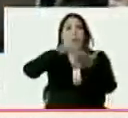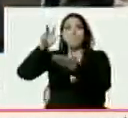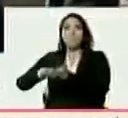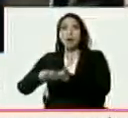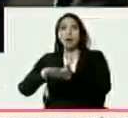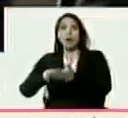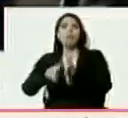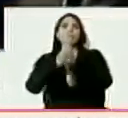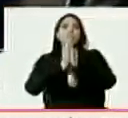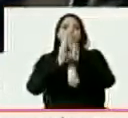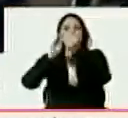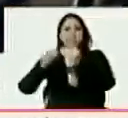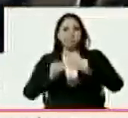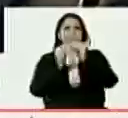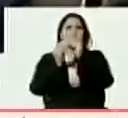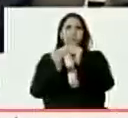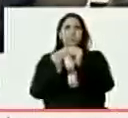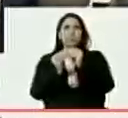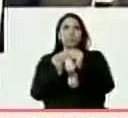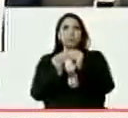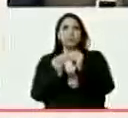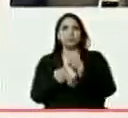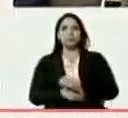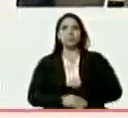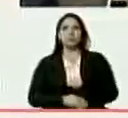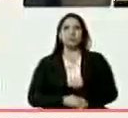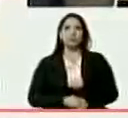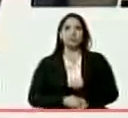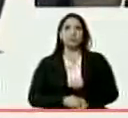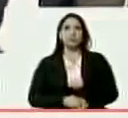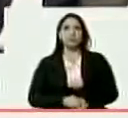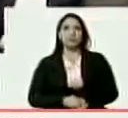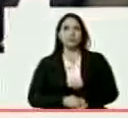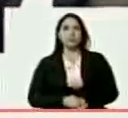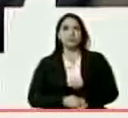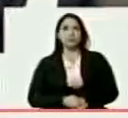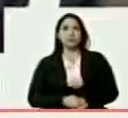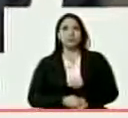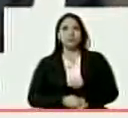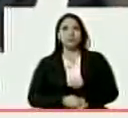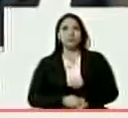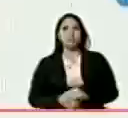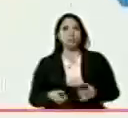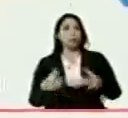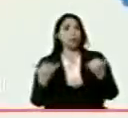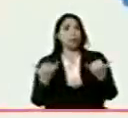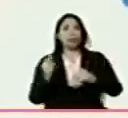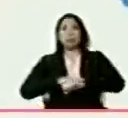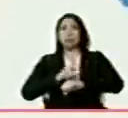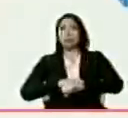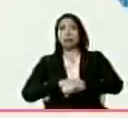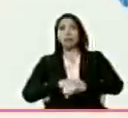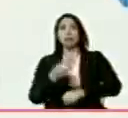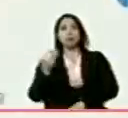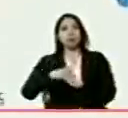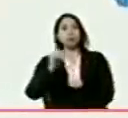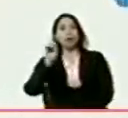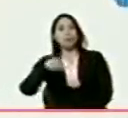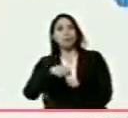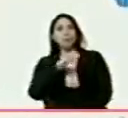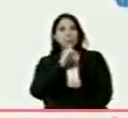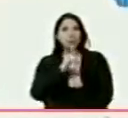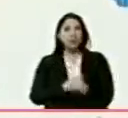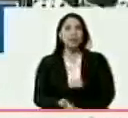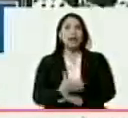ahí, hermano da Silva. Pero vale el momento, ¿no? Y además quiero,